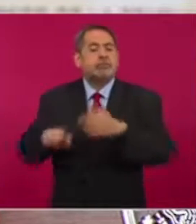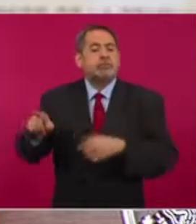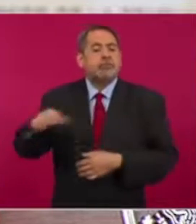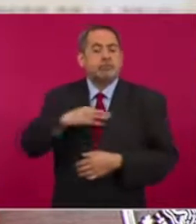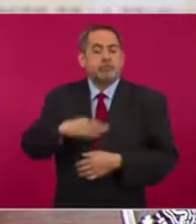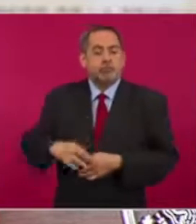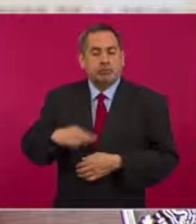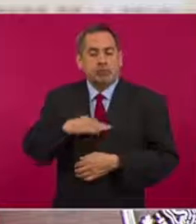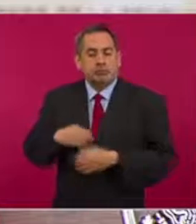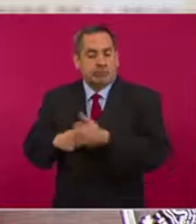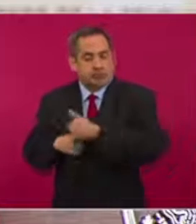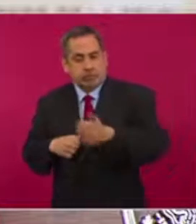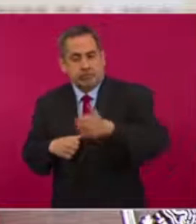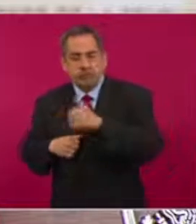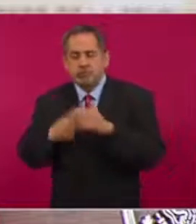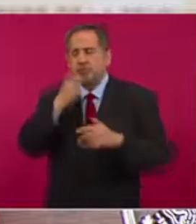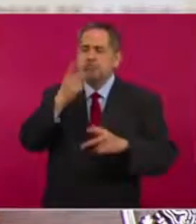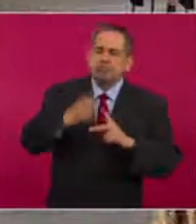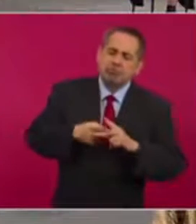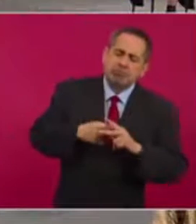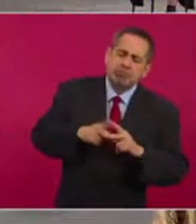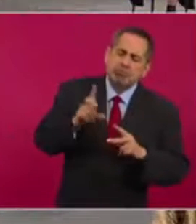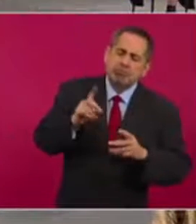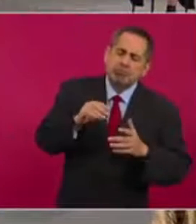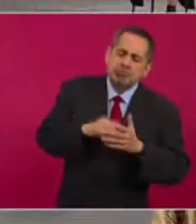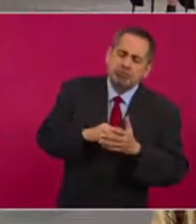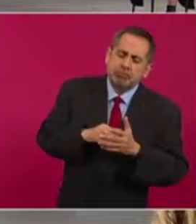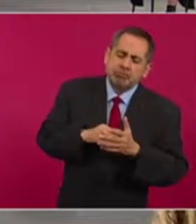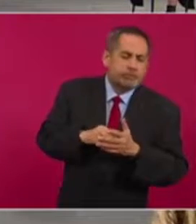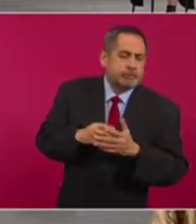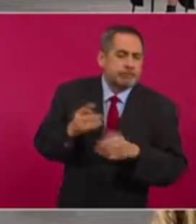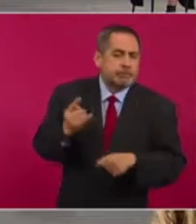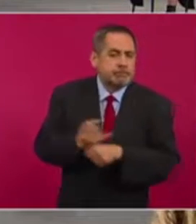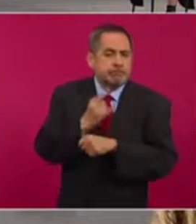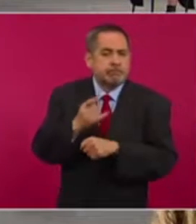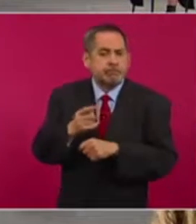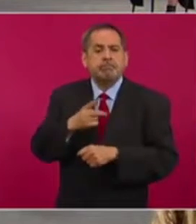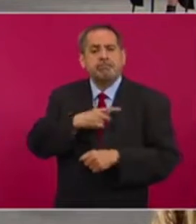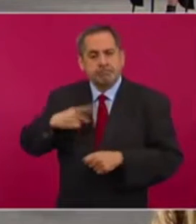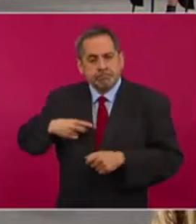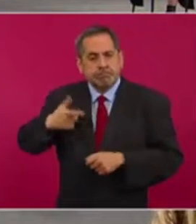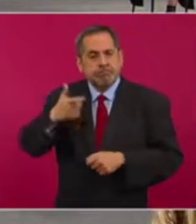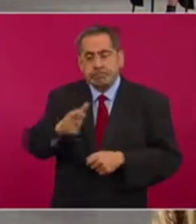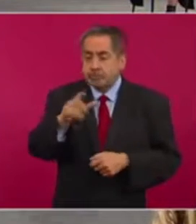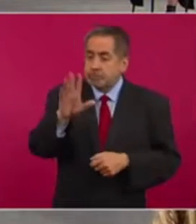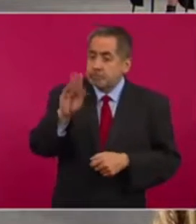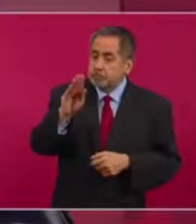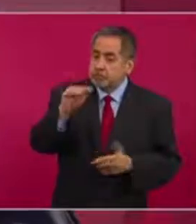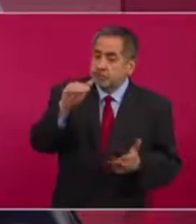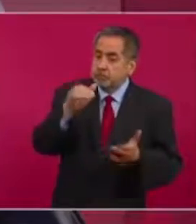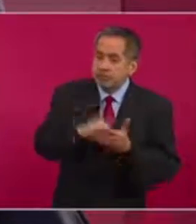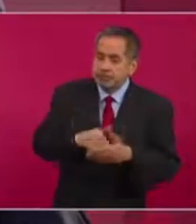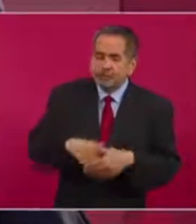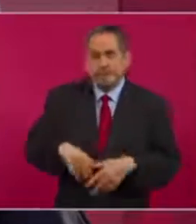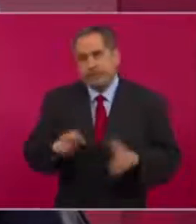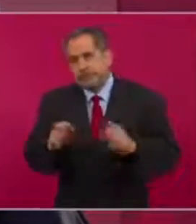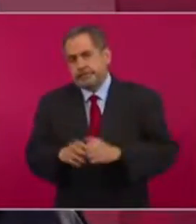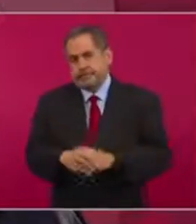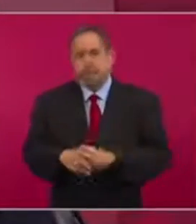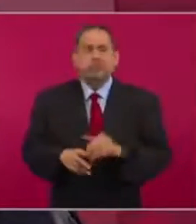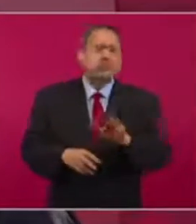México, estimaron 30,000, iba a costar 90,000. Pero aún aceptando